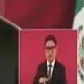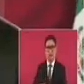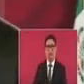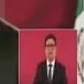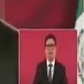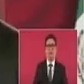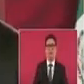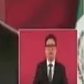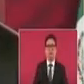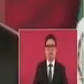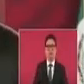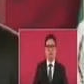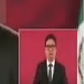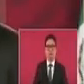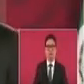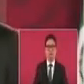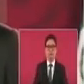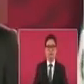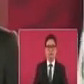están también